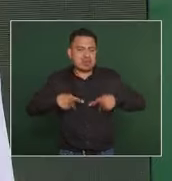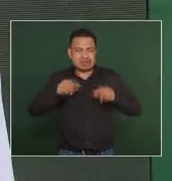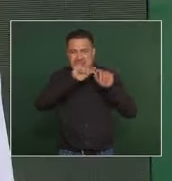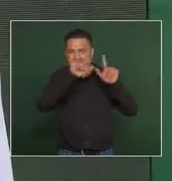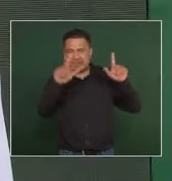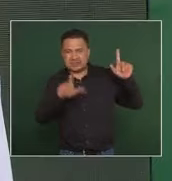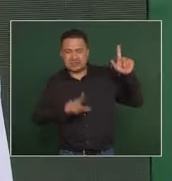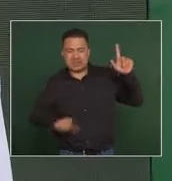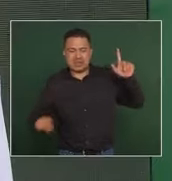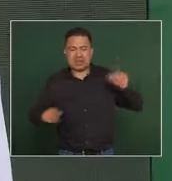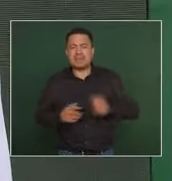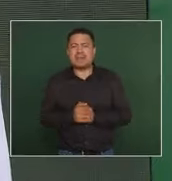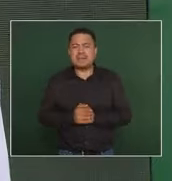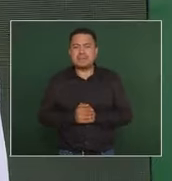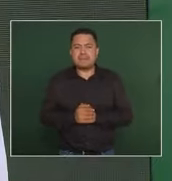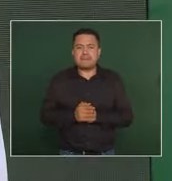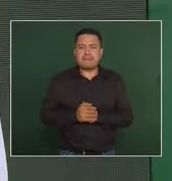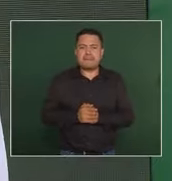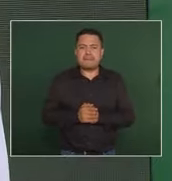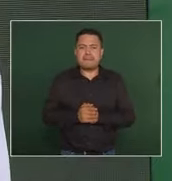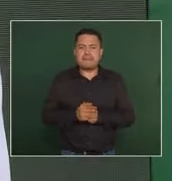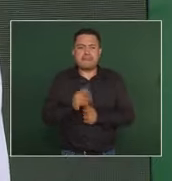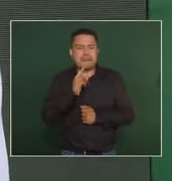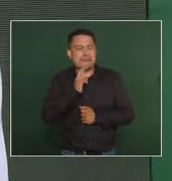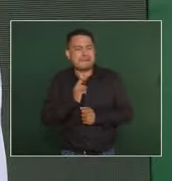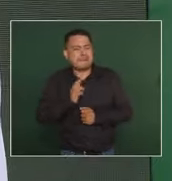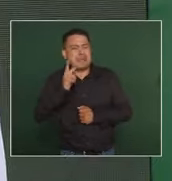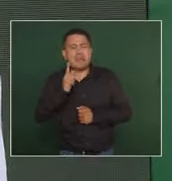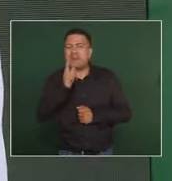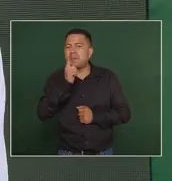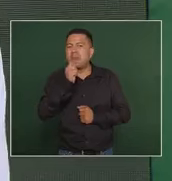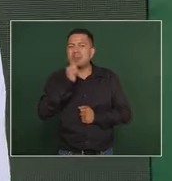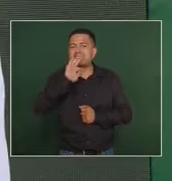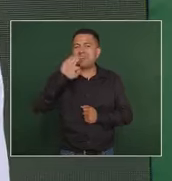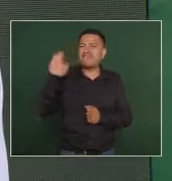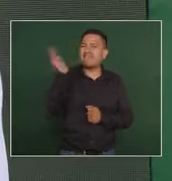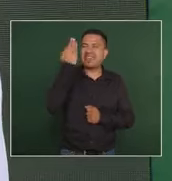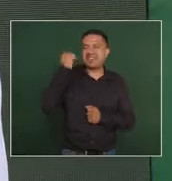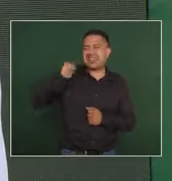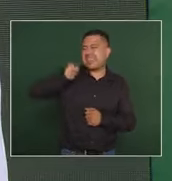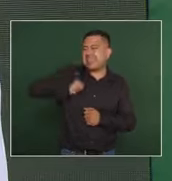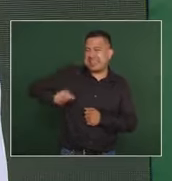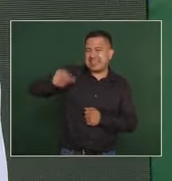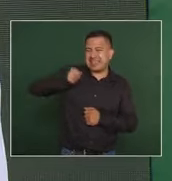nacional, en su mejor momento la Policía Federal